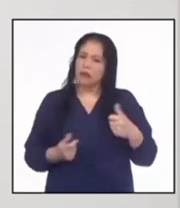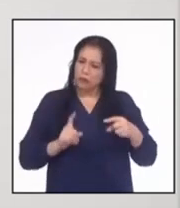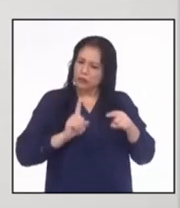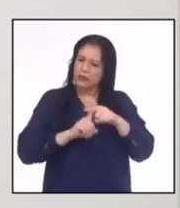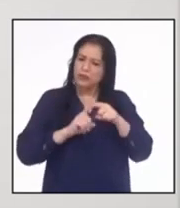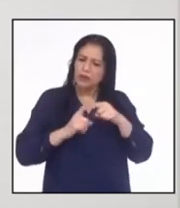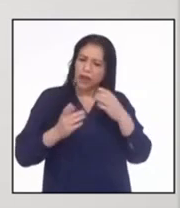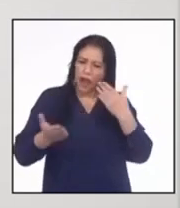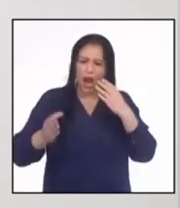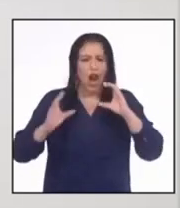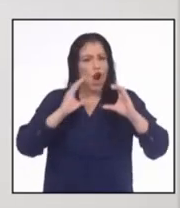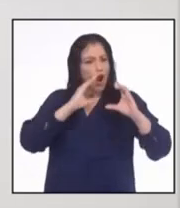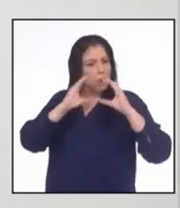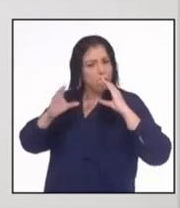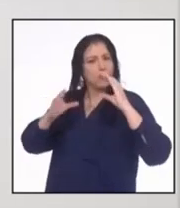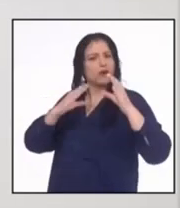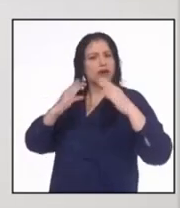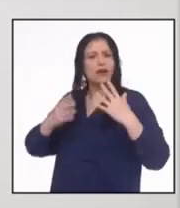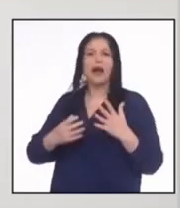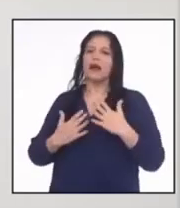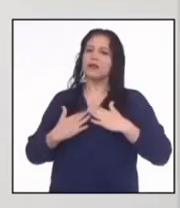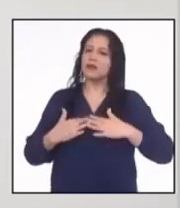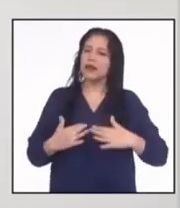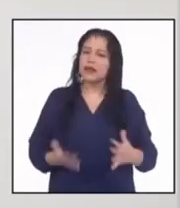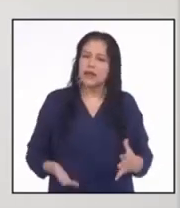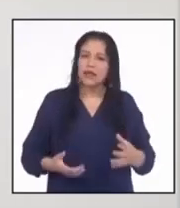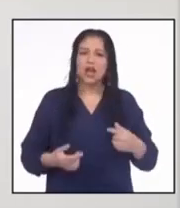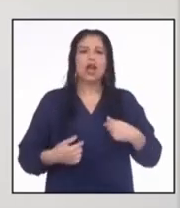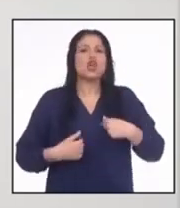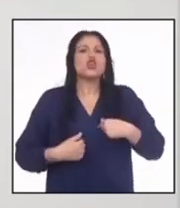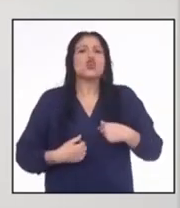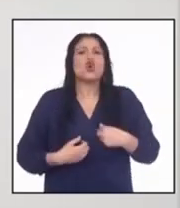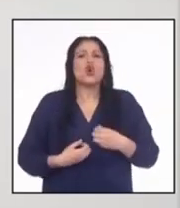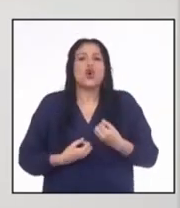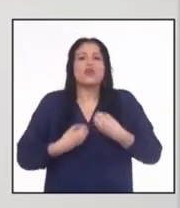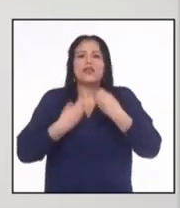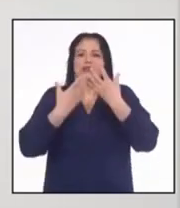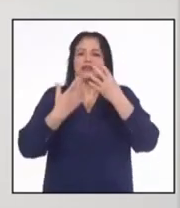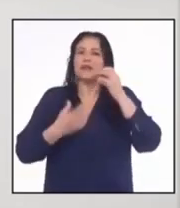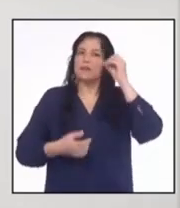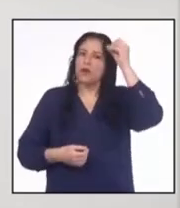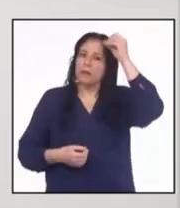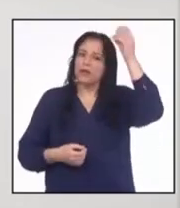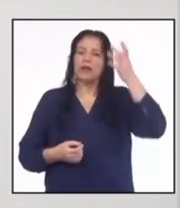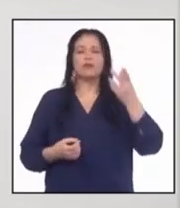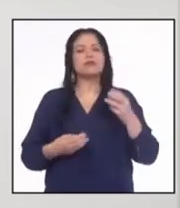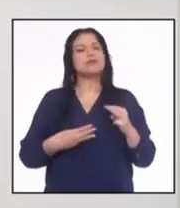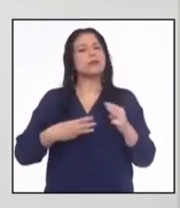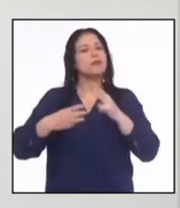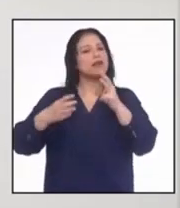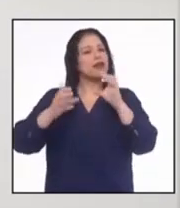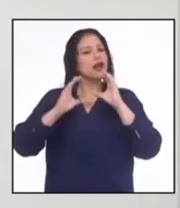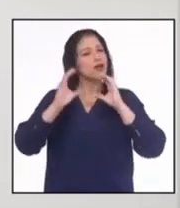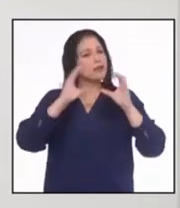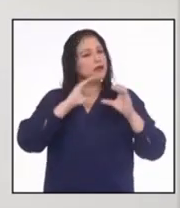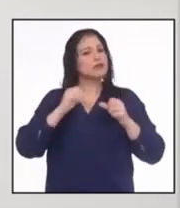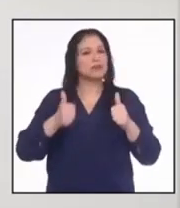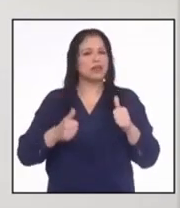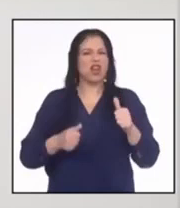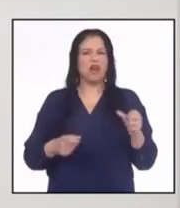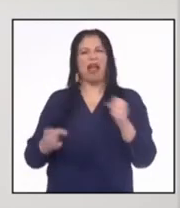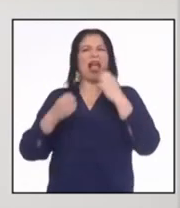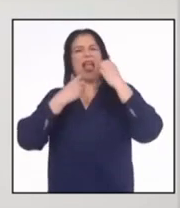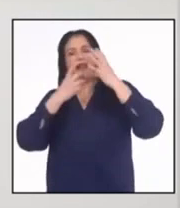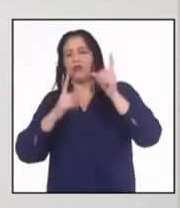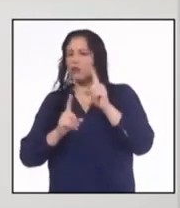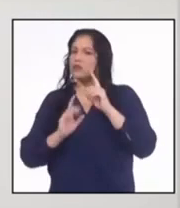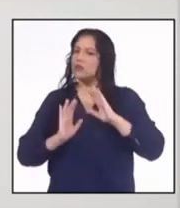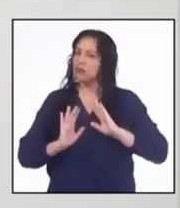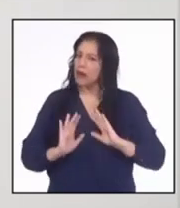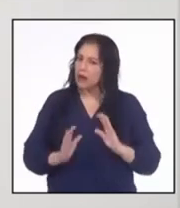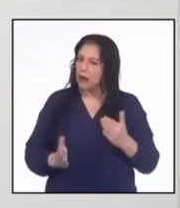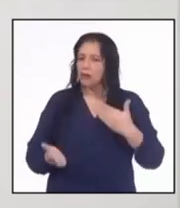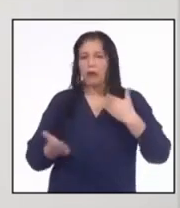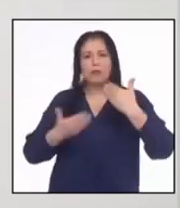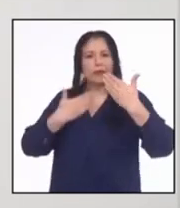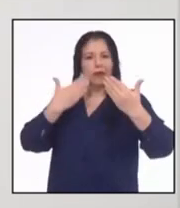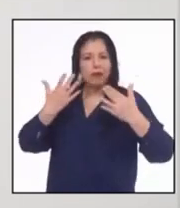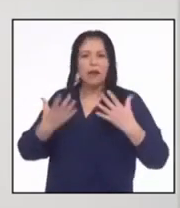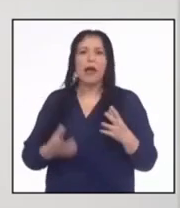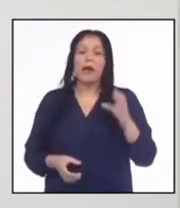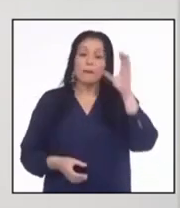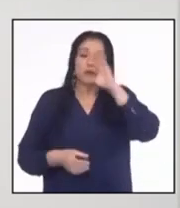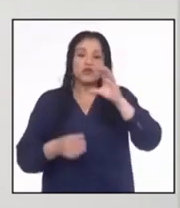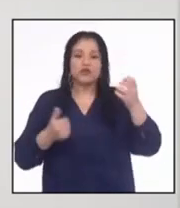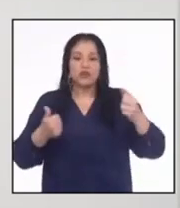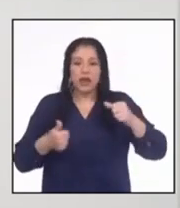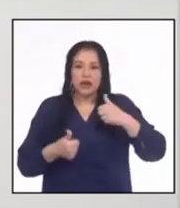la comunicación, decir las cosas que piensas utilizando mecanismos de comunicación no violentos, buscar la